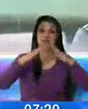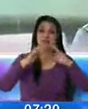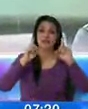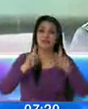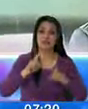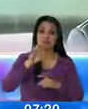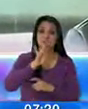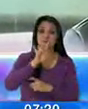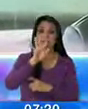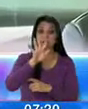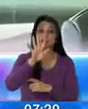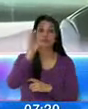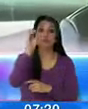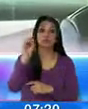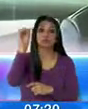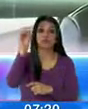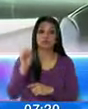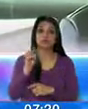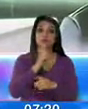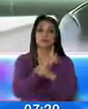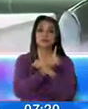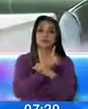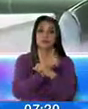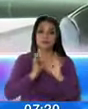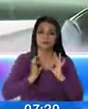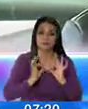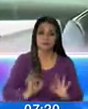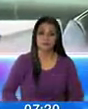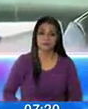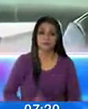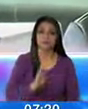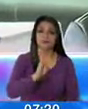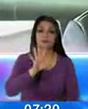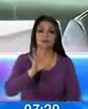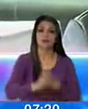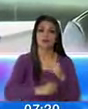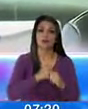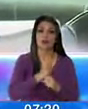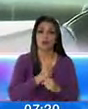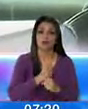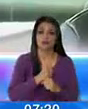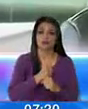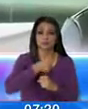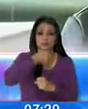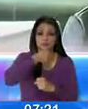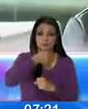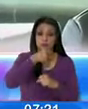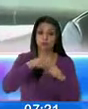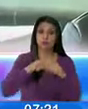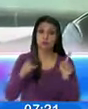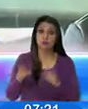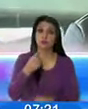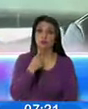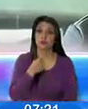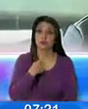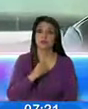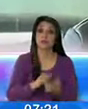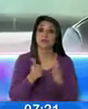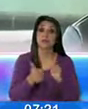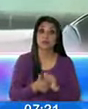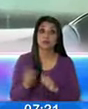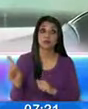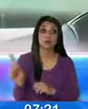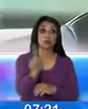el 75% de discapacidad física y 65 años de edad. No obstante, como tú decías, en cada una de las